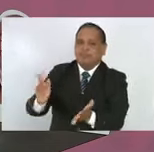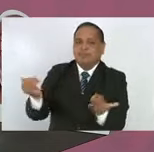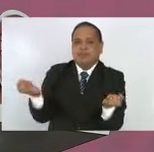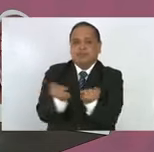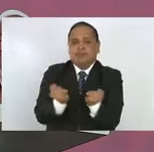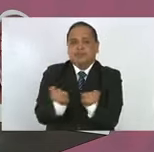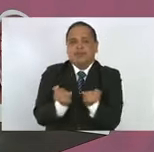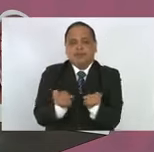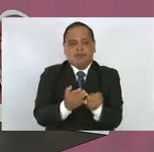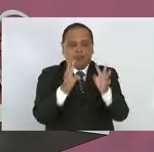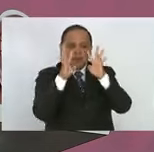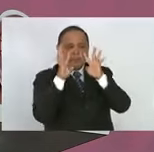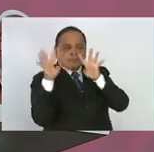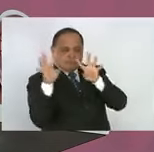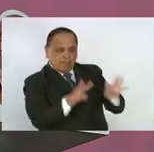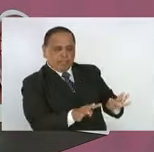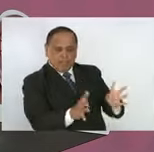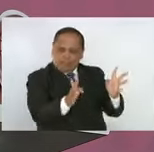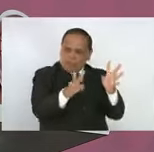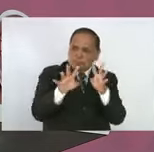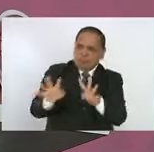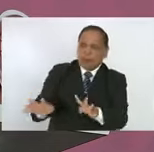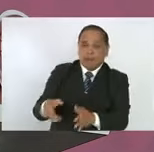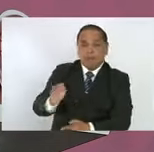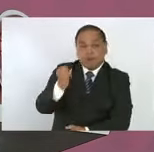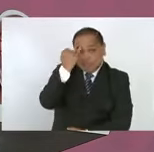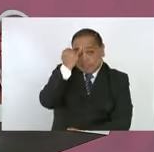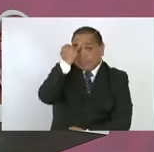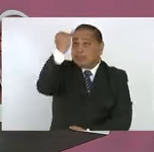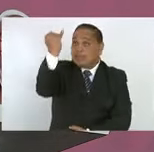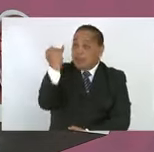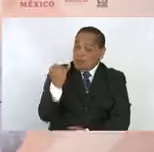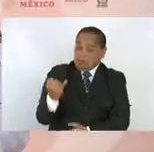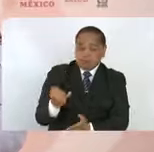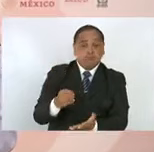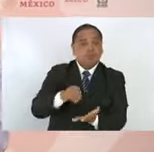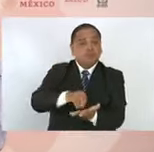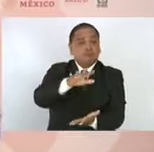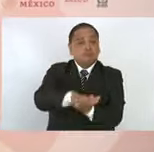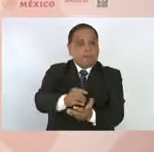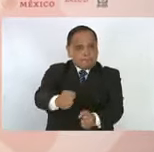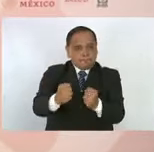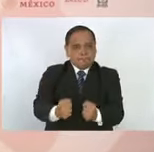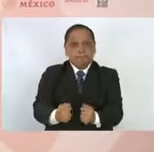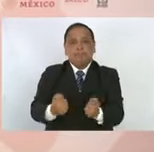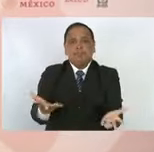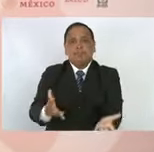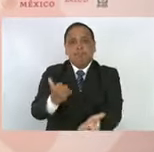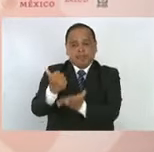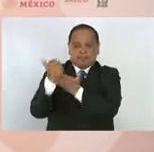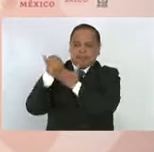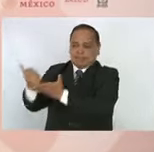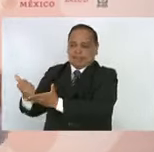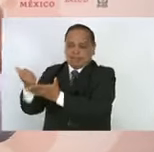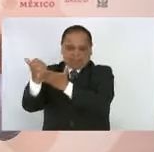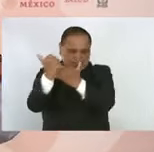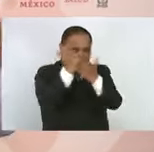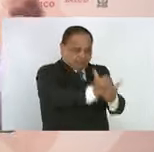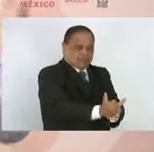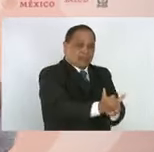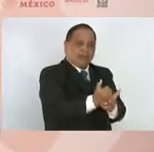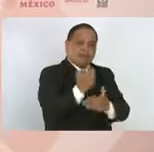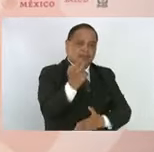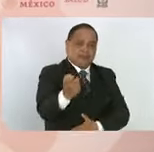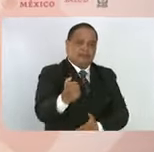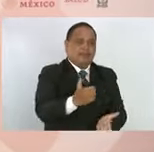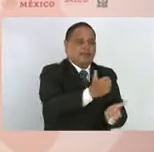reforzó una idea aún más útil y más poderosa: la solidaridad entre nuestros pueblos. La